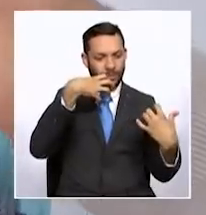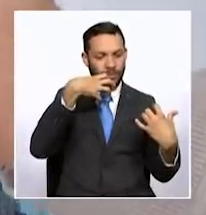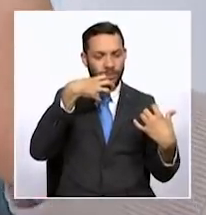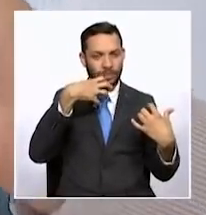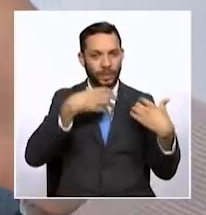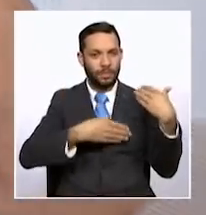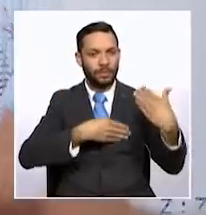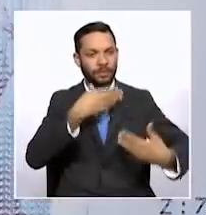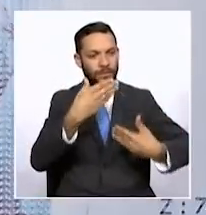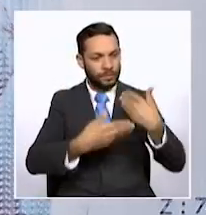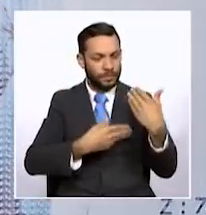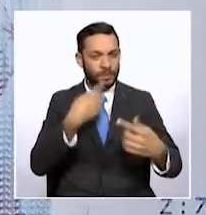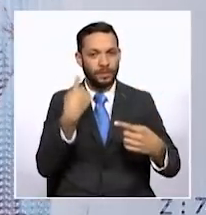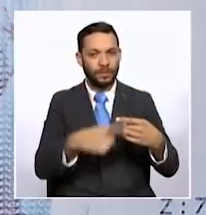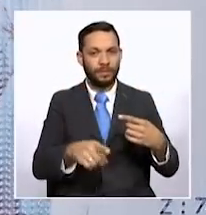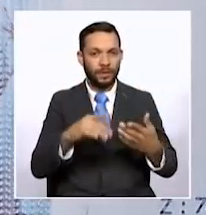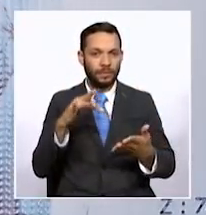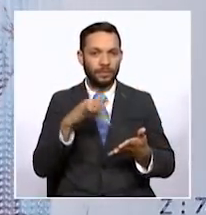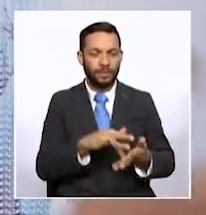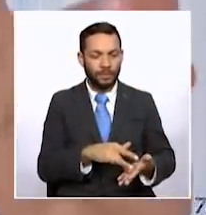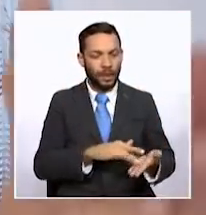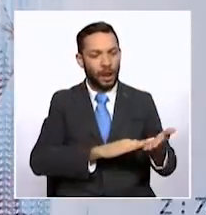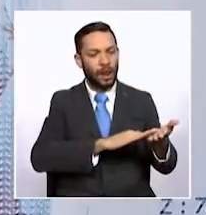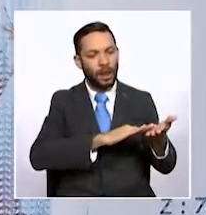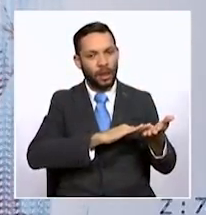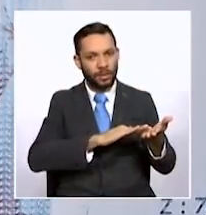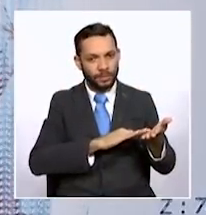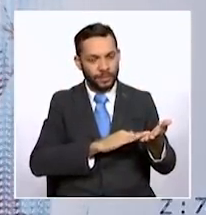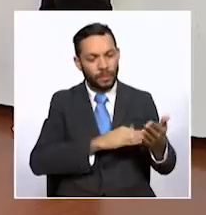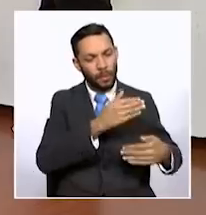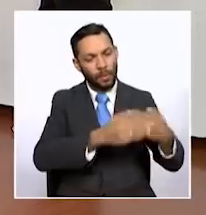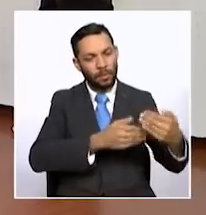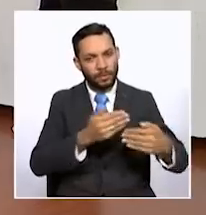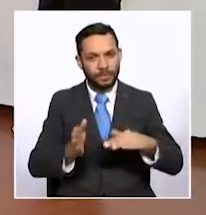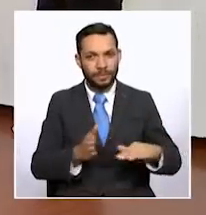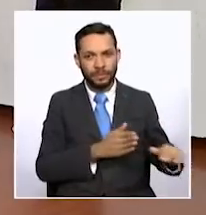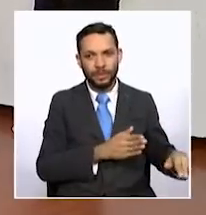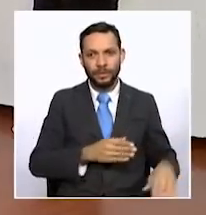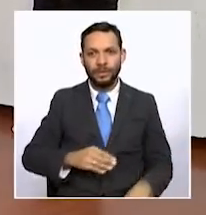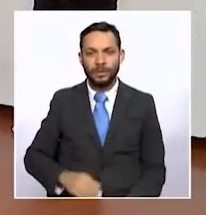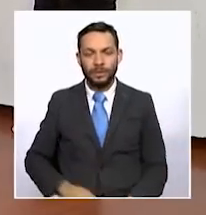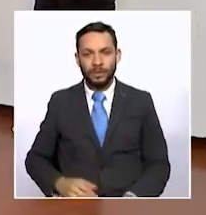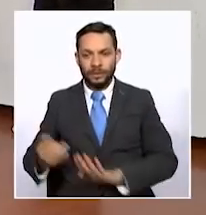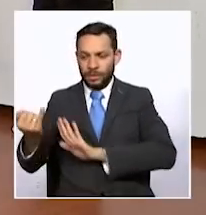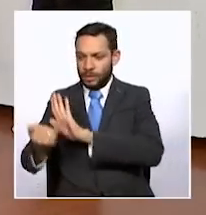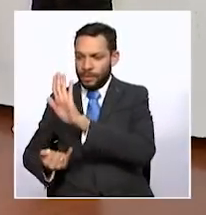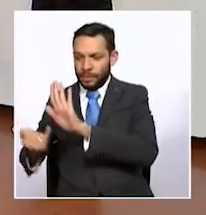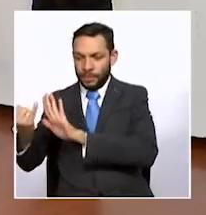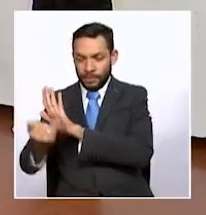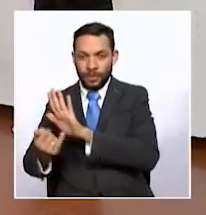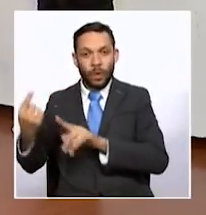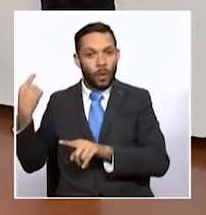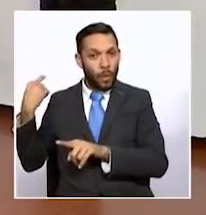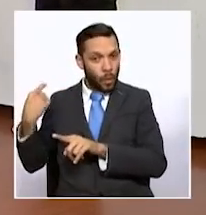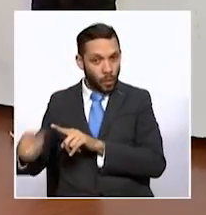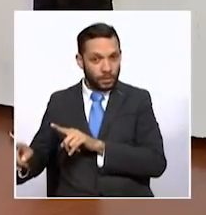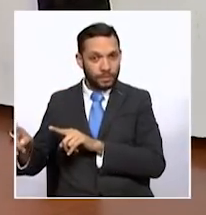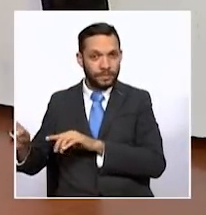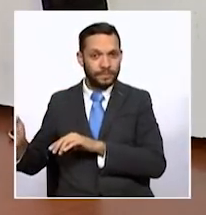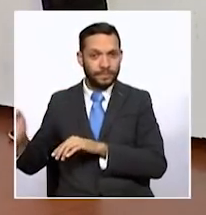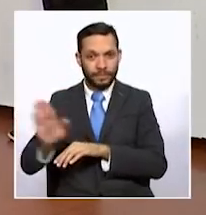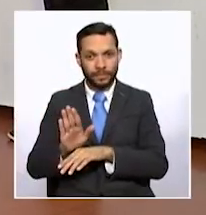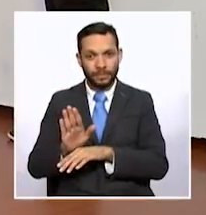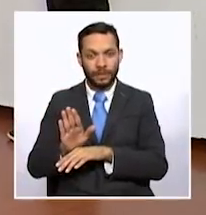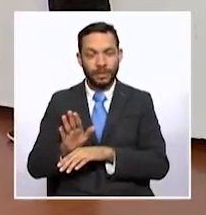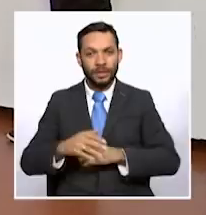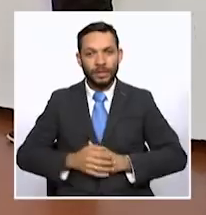tibiales que también es característico de los cuadros degenerativos cuando están empezando. Ahora vemos la resonancia, Lina, otra vez. Pues es muy importante que ustedes vean por qué muchas veces,